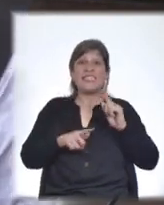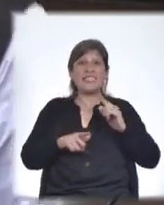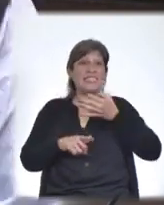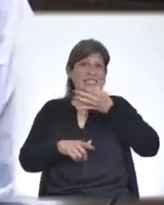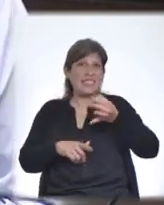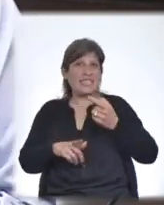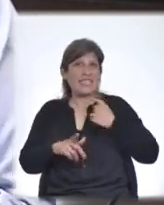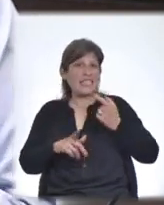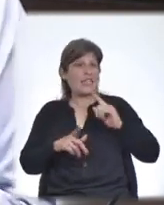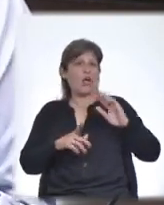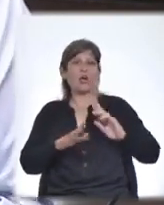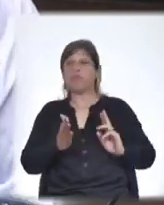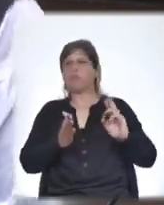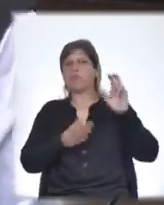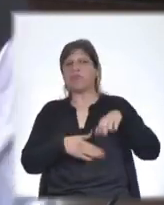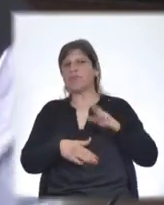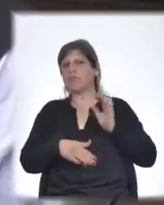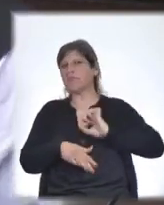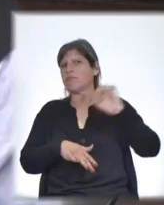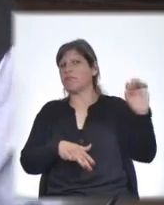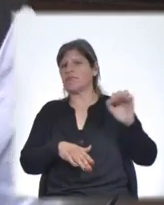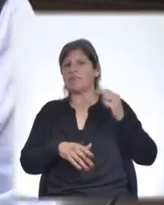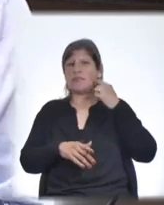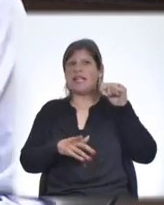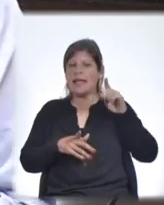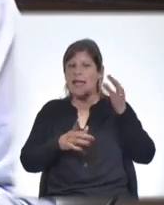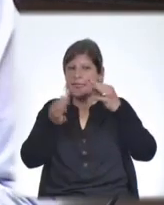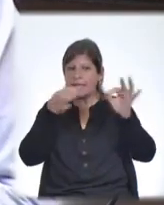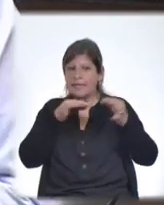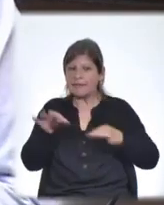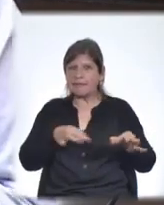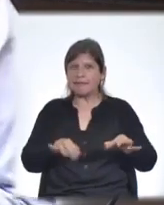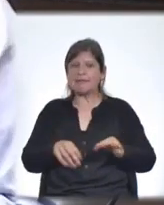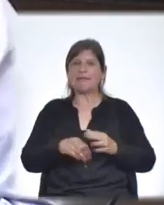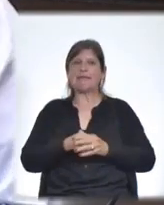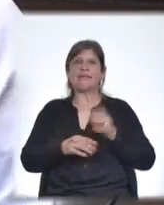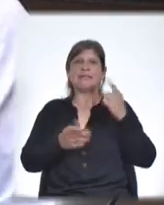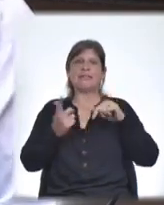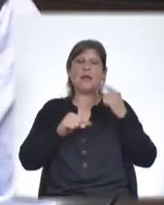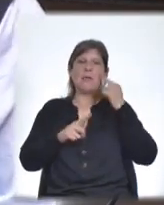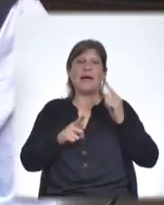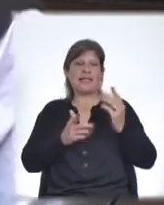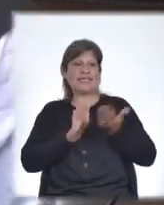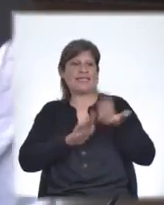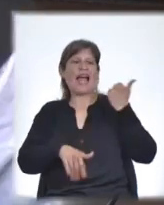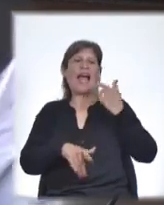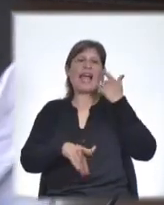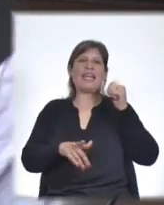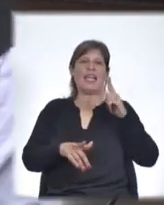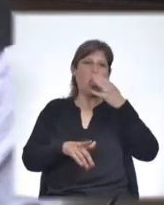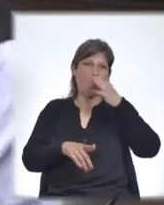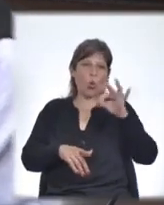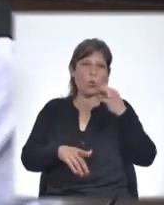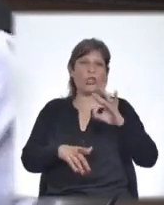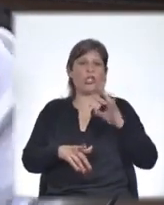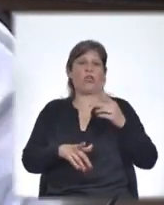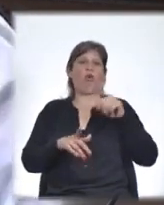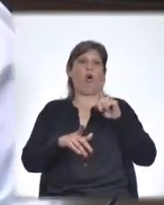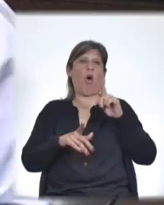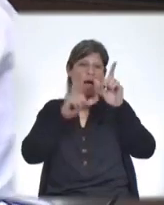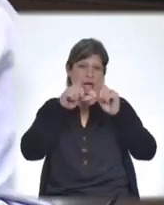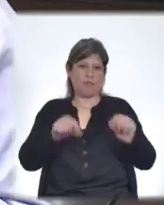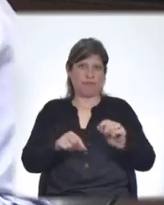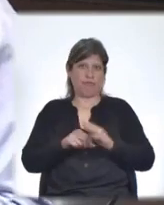medianoche y se pasa por arriba en una estrategia de erosionar el monopolio de ANCAP. Esto habilita lo que se votó